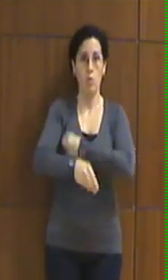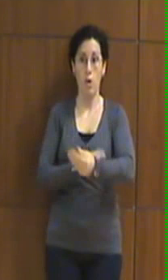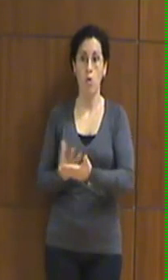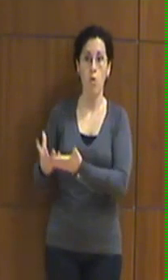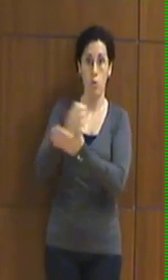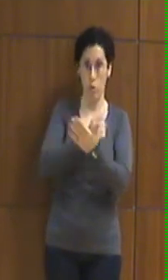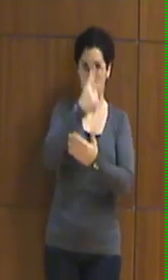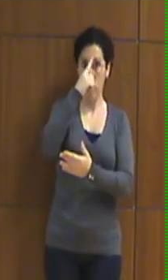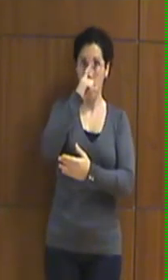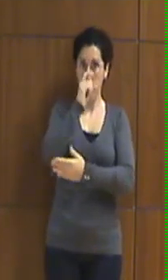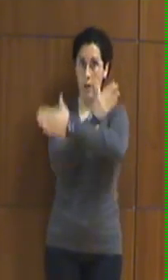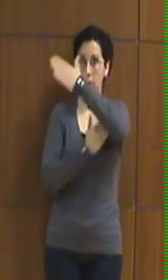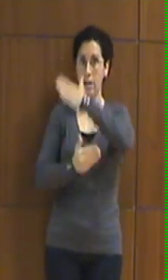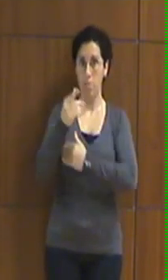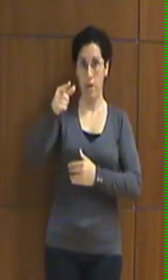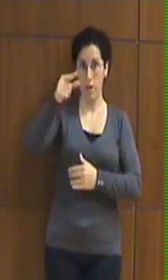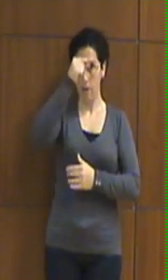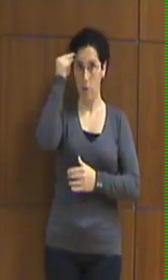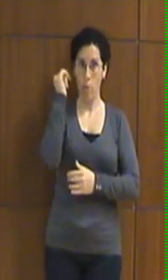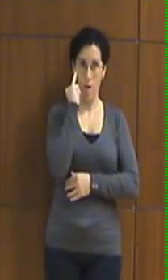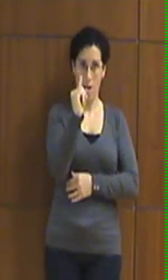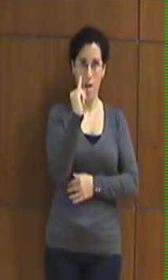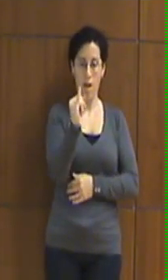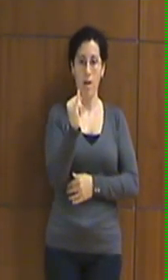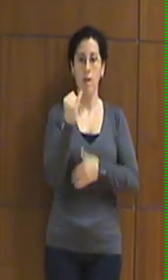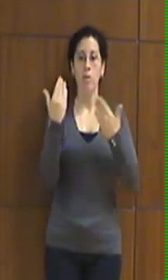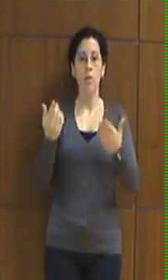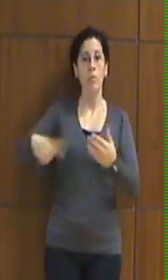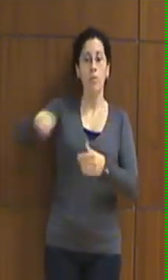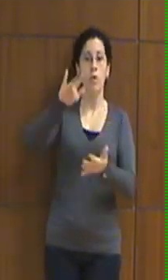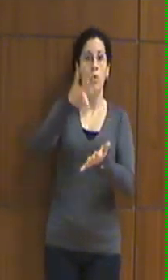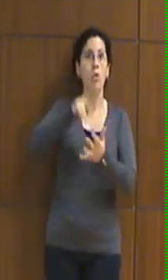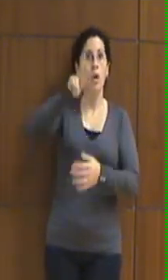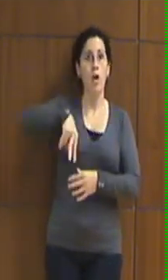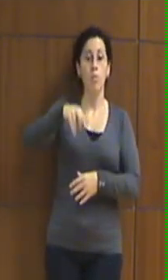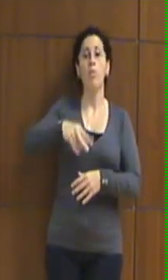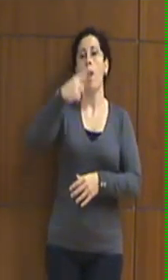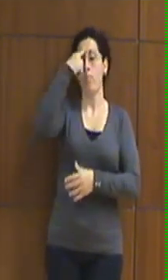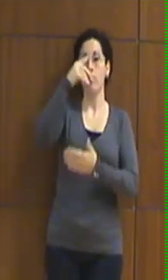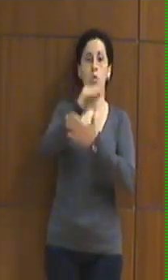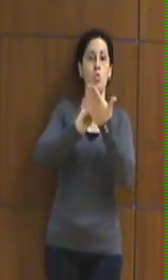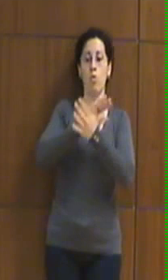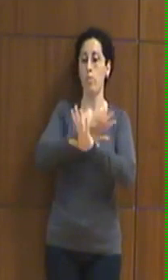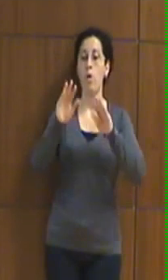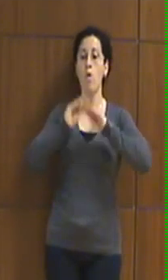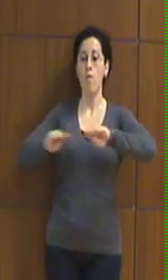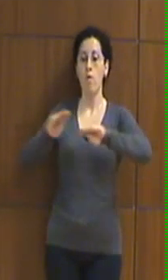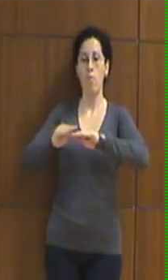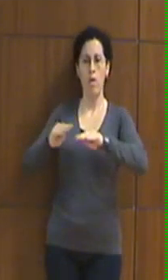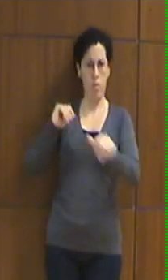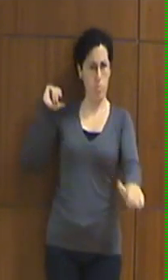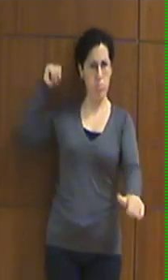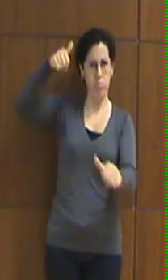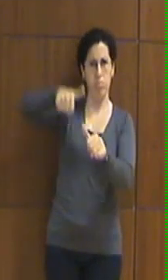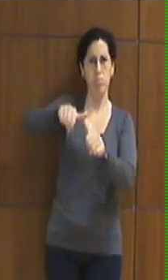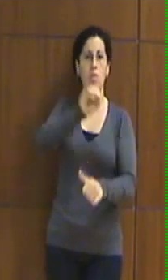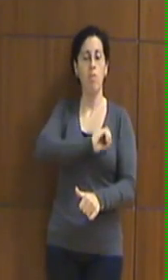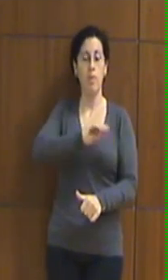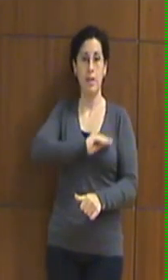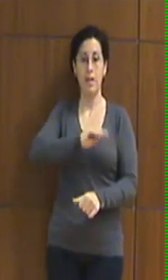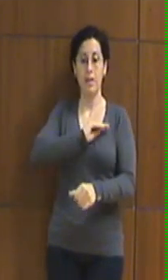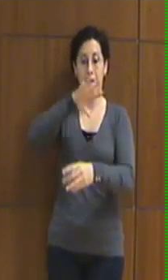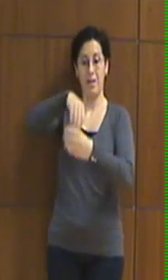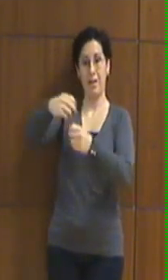intelectual, las habían manejado. Una manera de suplirlo fue dándole formación suficiente en el puesto de trabajo durante mucho tiempo, hasta que al final